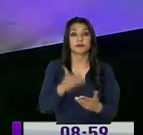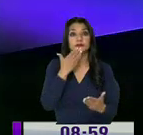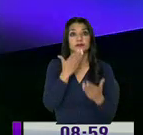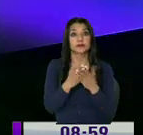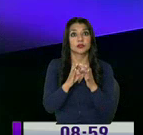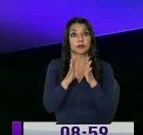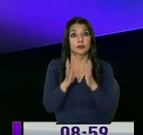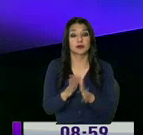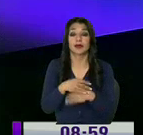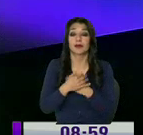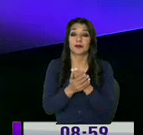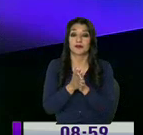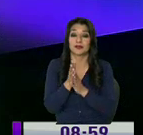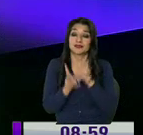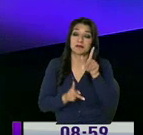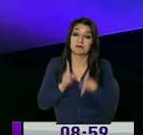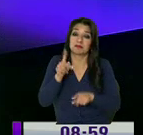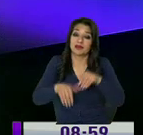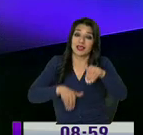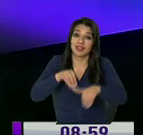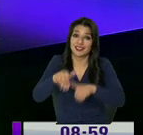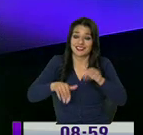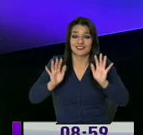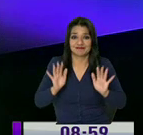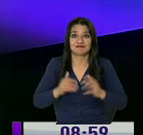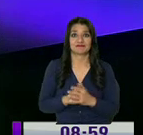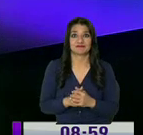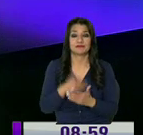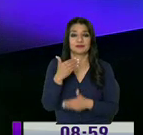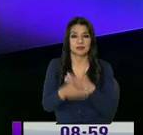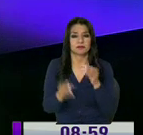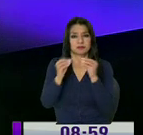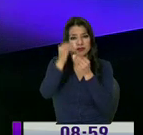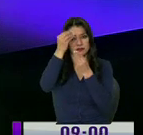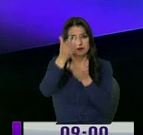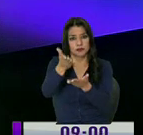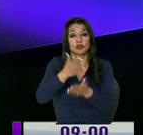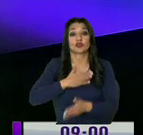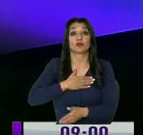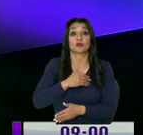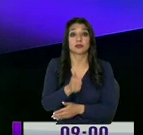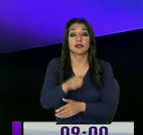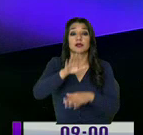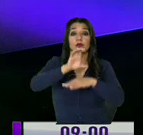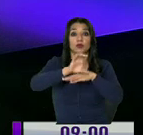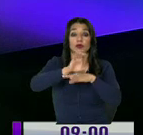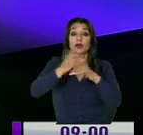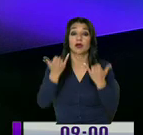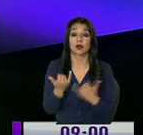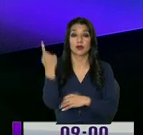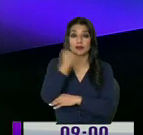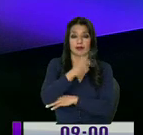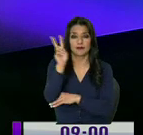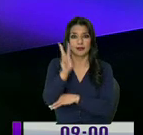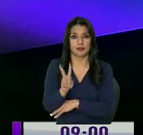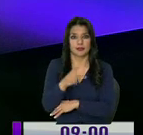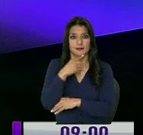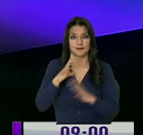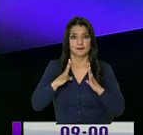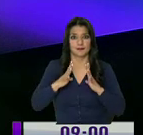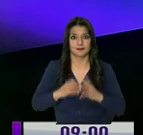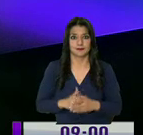Aproveche la playita, ya que está ahí de una vez, ¿no es cierto? Más adelante les seguimos contando cómo está la ciudad y el país en este día viernes de feriado.